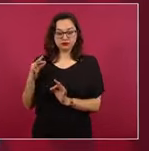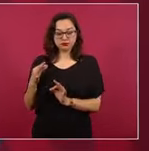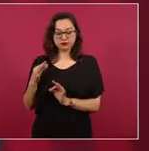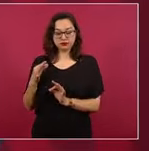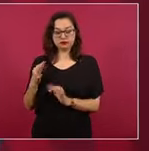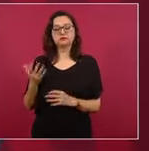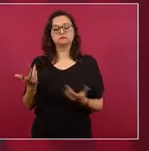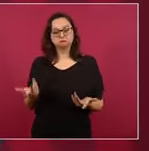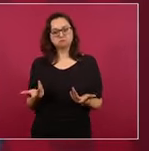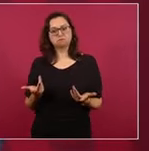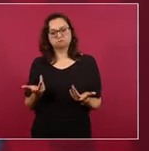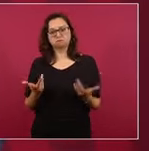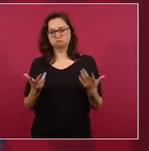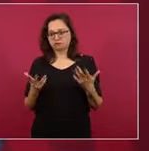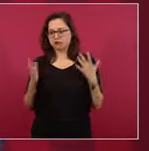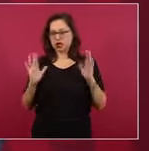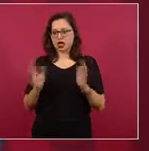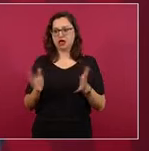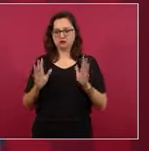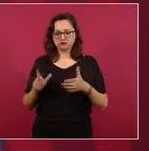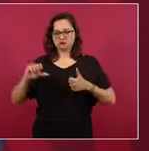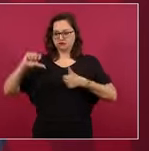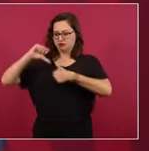Entonces, hay una comunicación